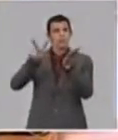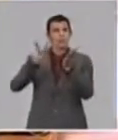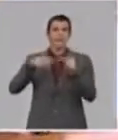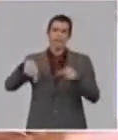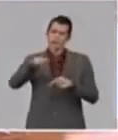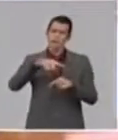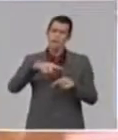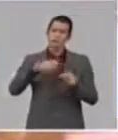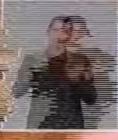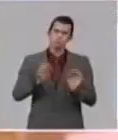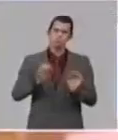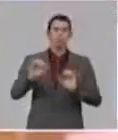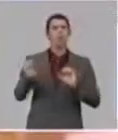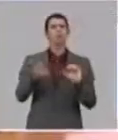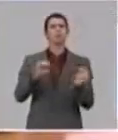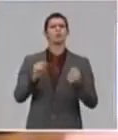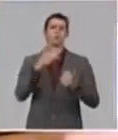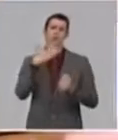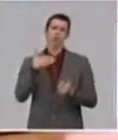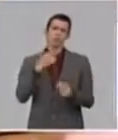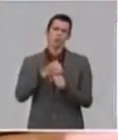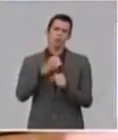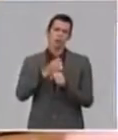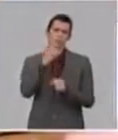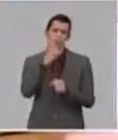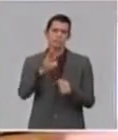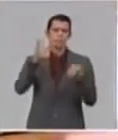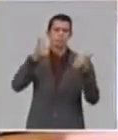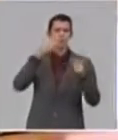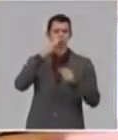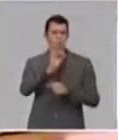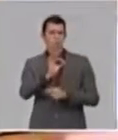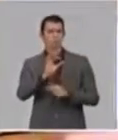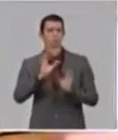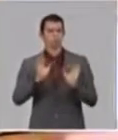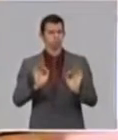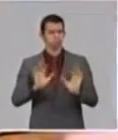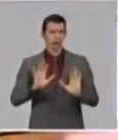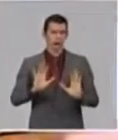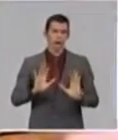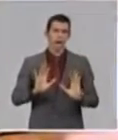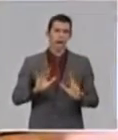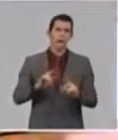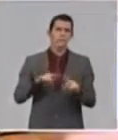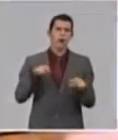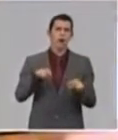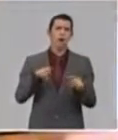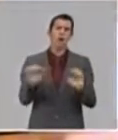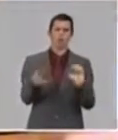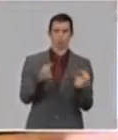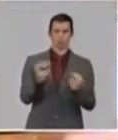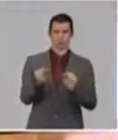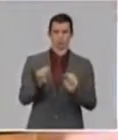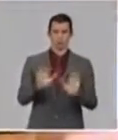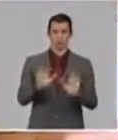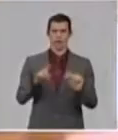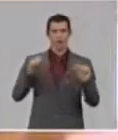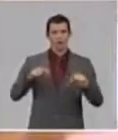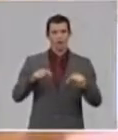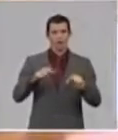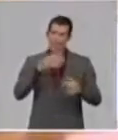Es la única forma que realmente tenemos de lograr este objetivo. Ahora, se está haciendo un esfuerzo